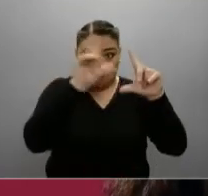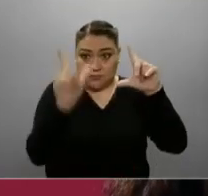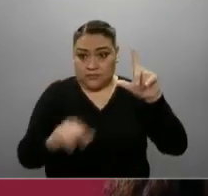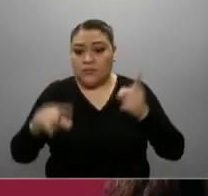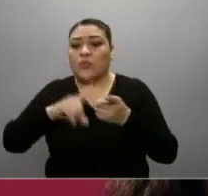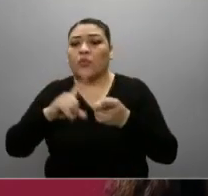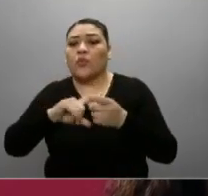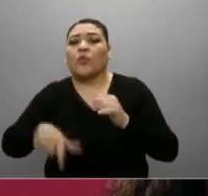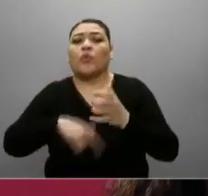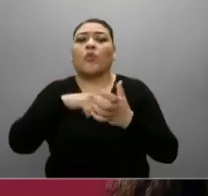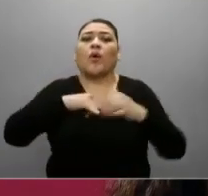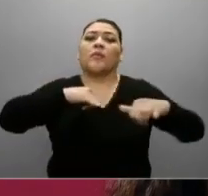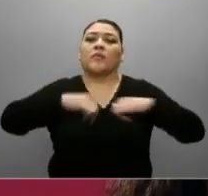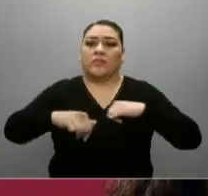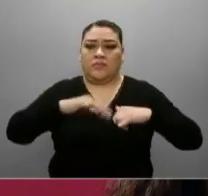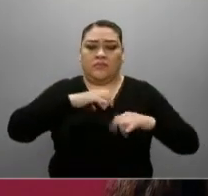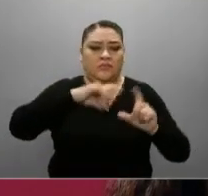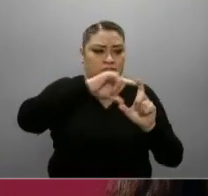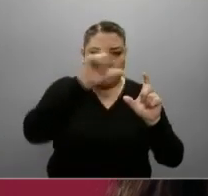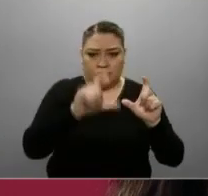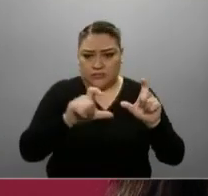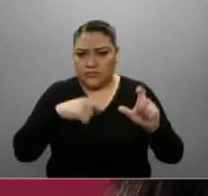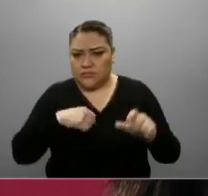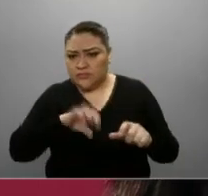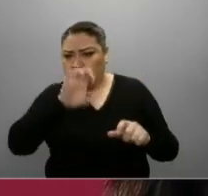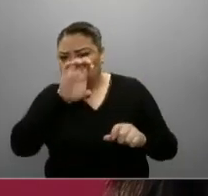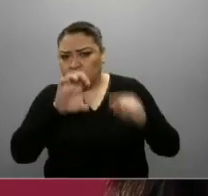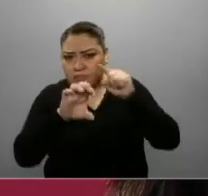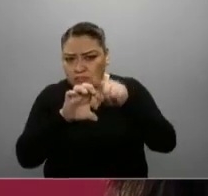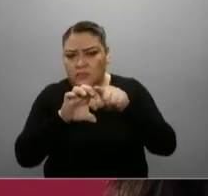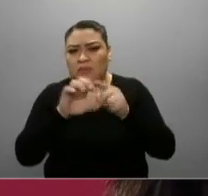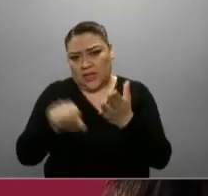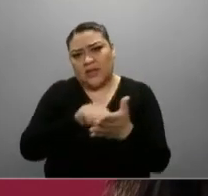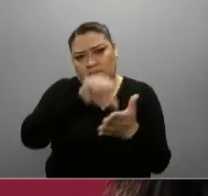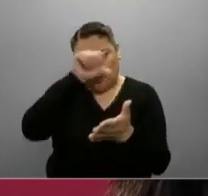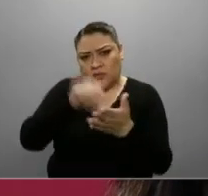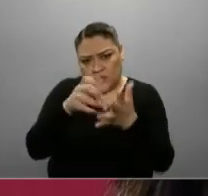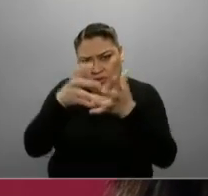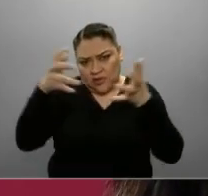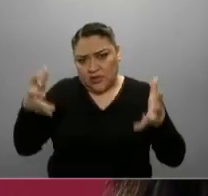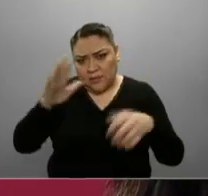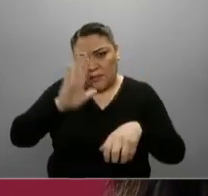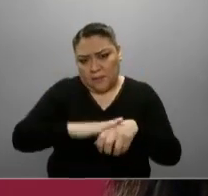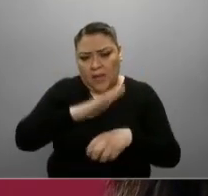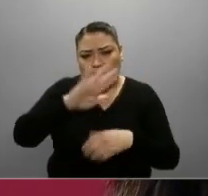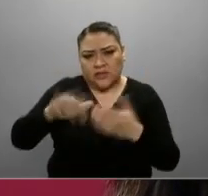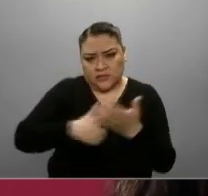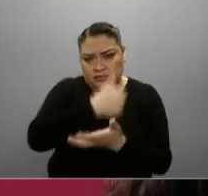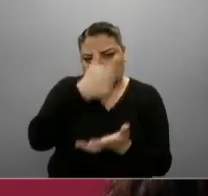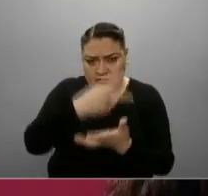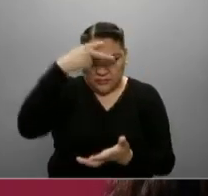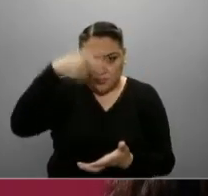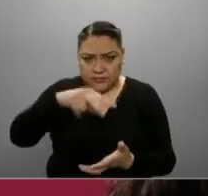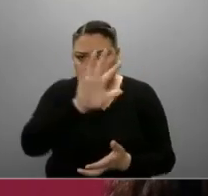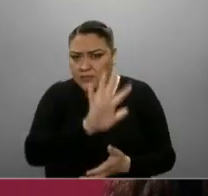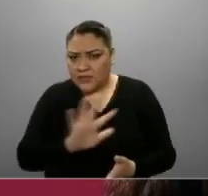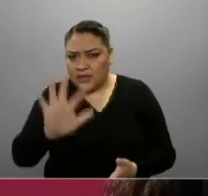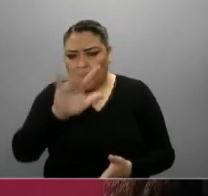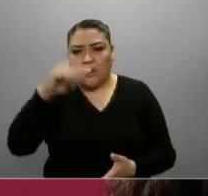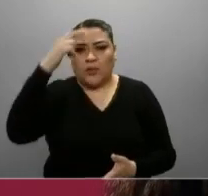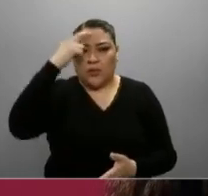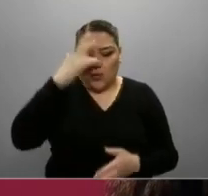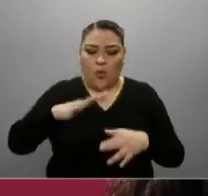distribución geográfica, seguimos teniendo el predominio en las zonas metropolitanas, en particular la del Valle de México, donde